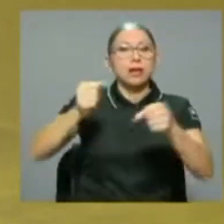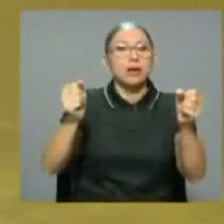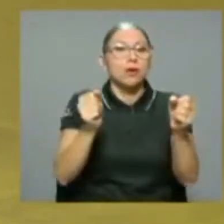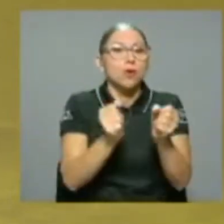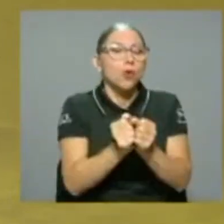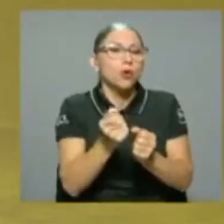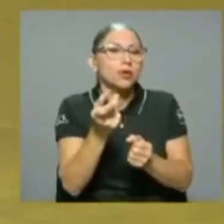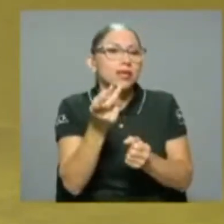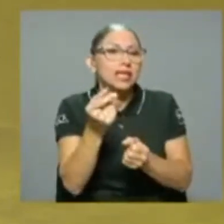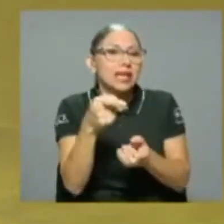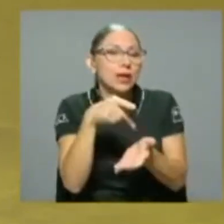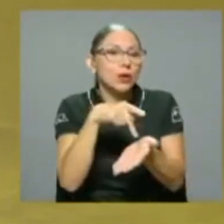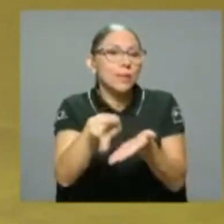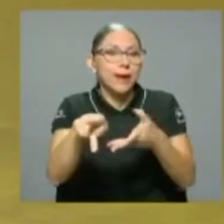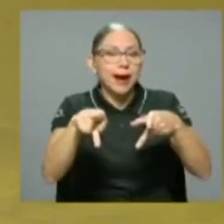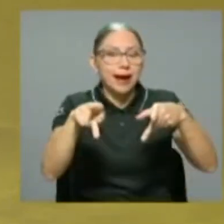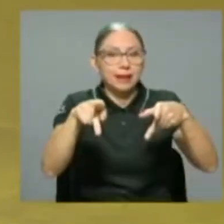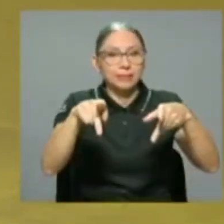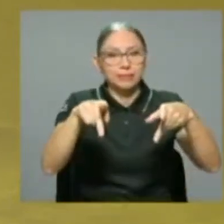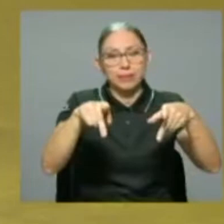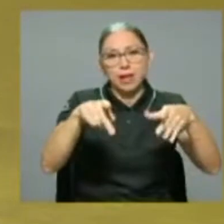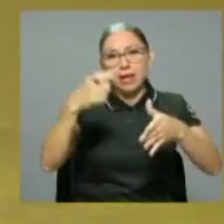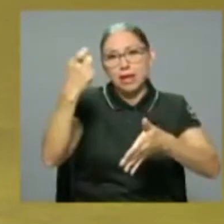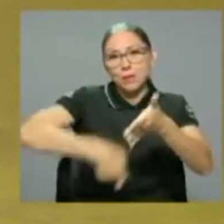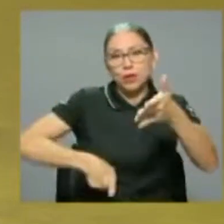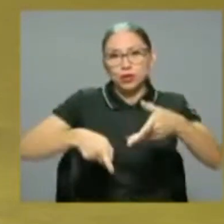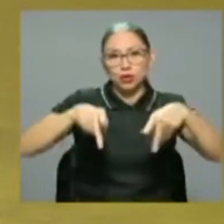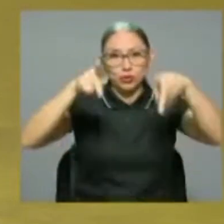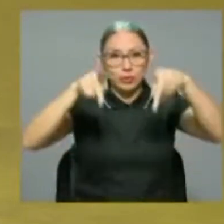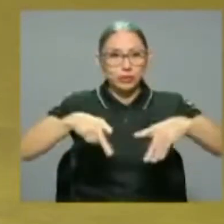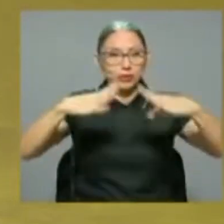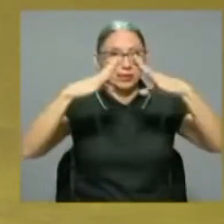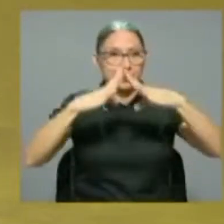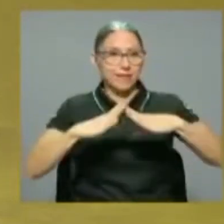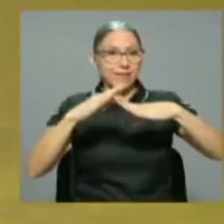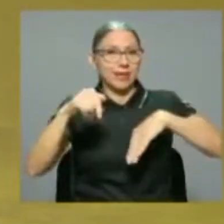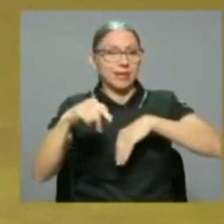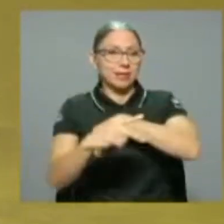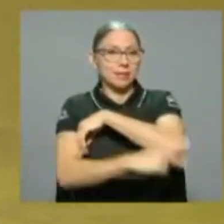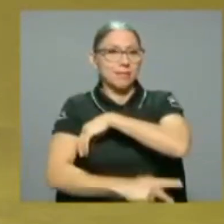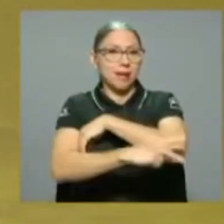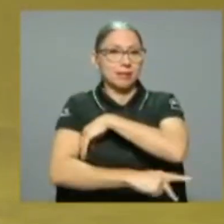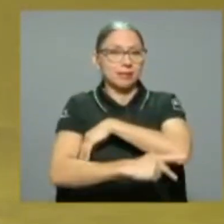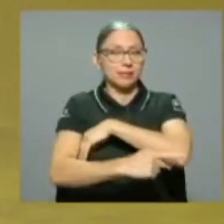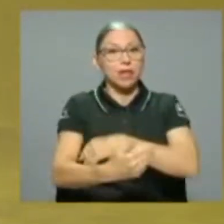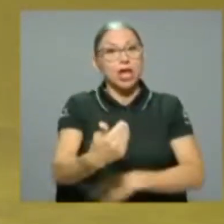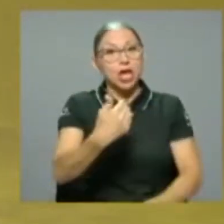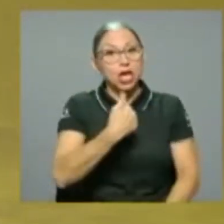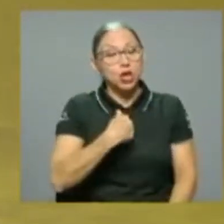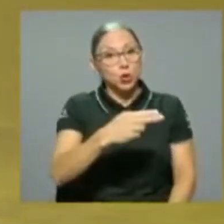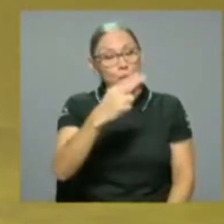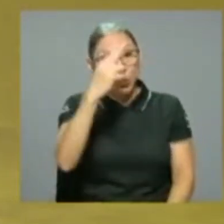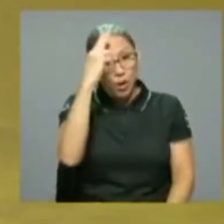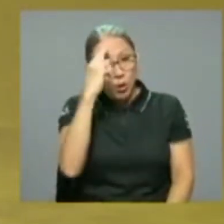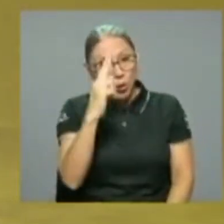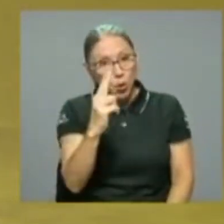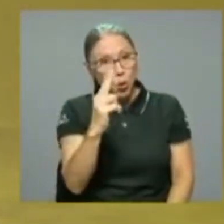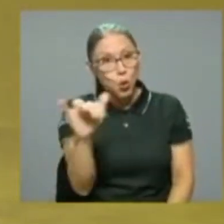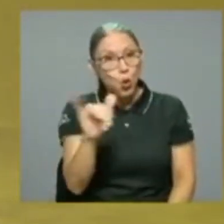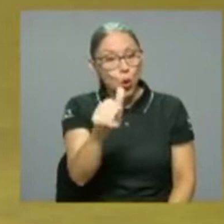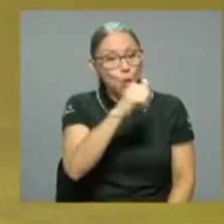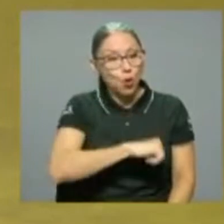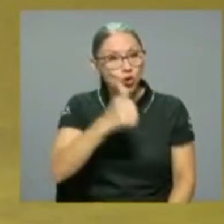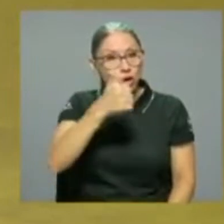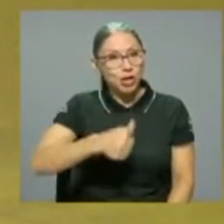que tributan los habitantes de este país y que tuvo el privilegio de tener como rector